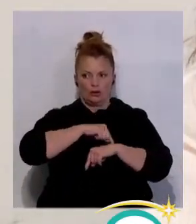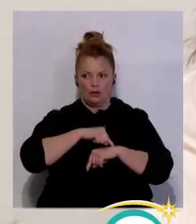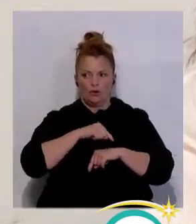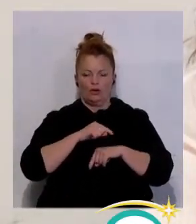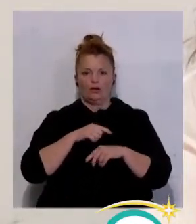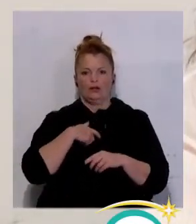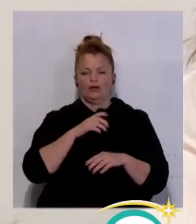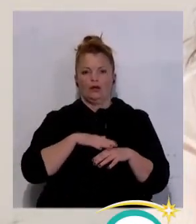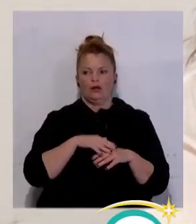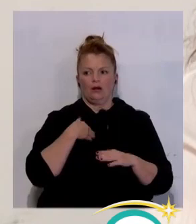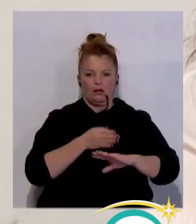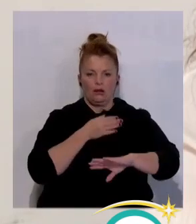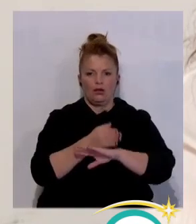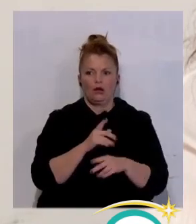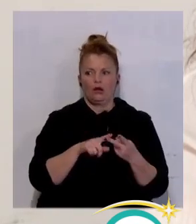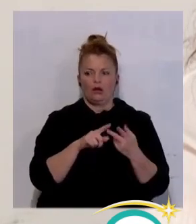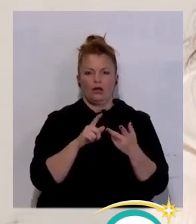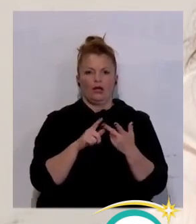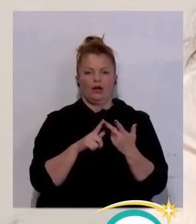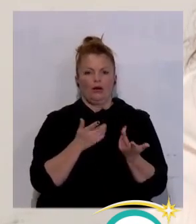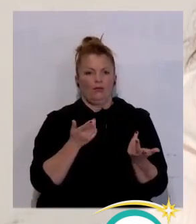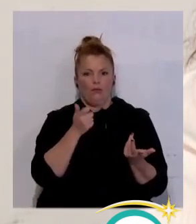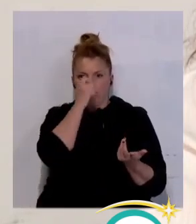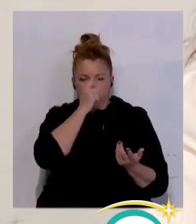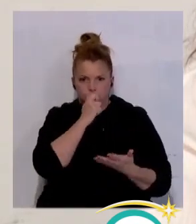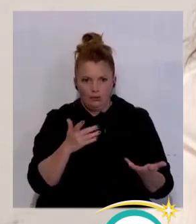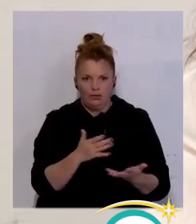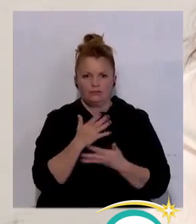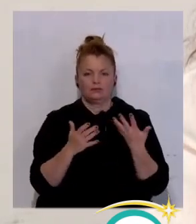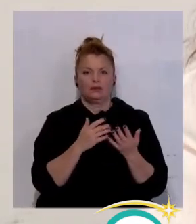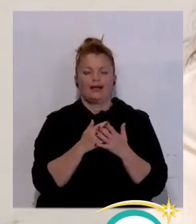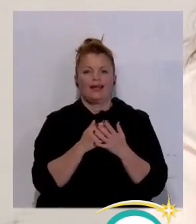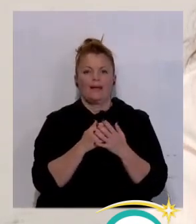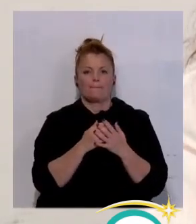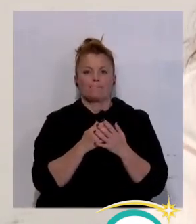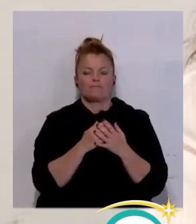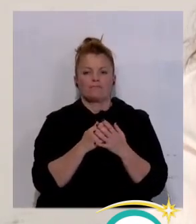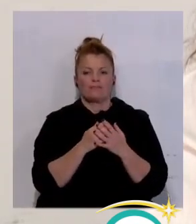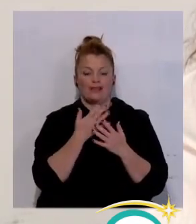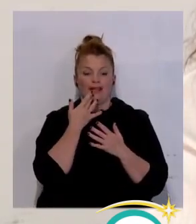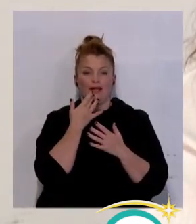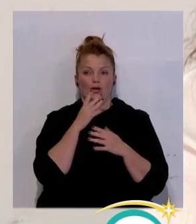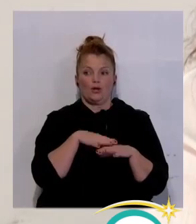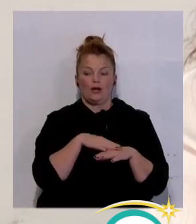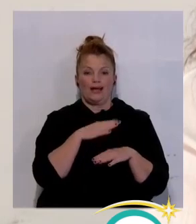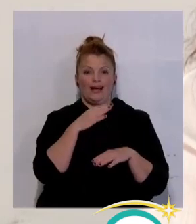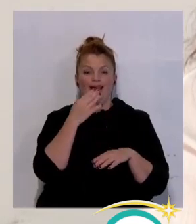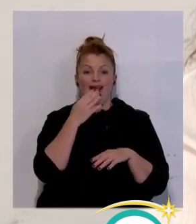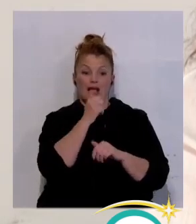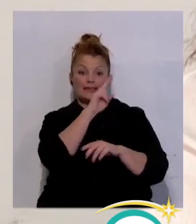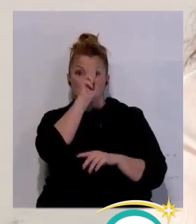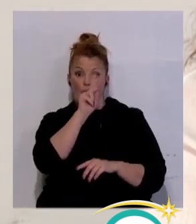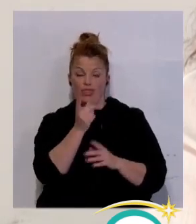con moco y me lo quito de en medio más rápidamente. Bueno, pues la siguiente consulta, estamos hablando de